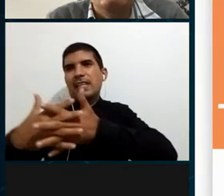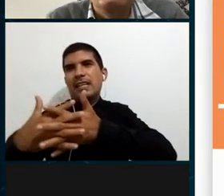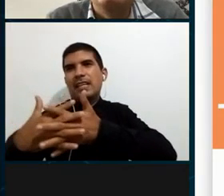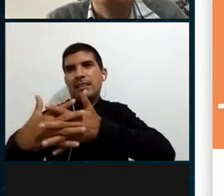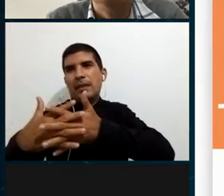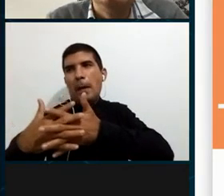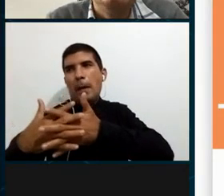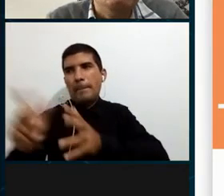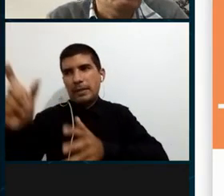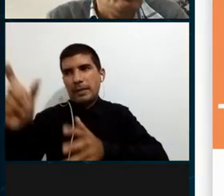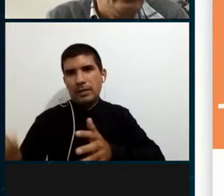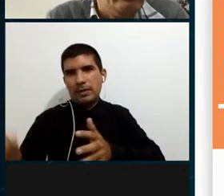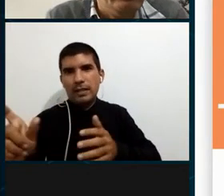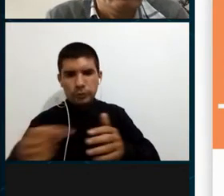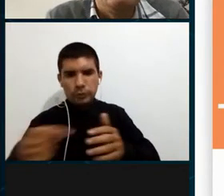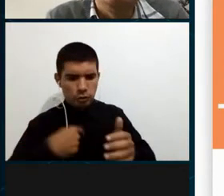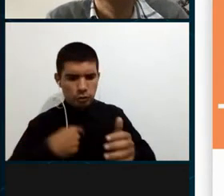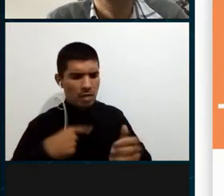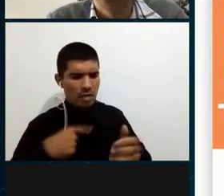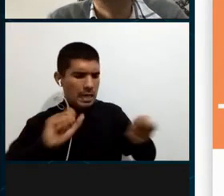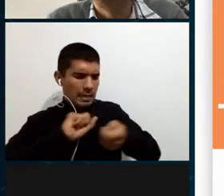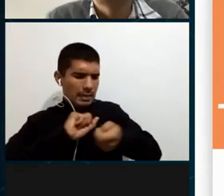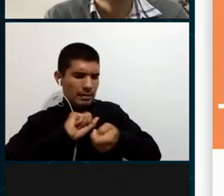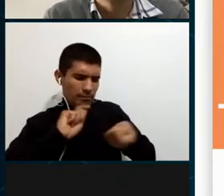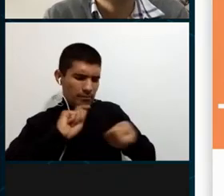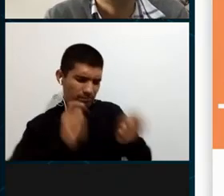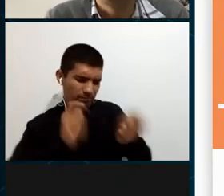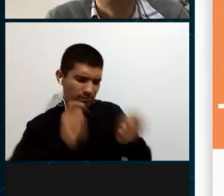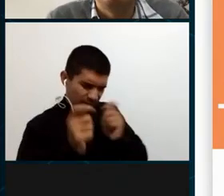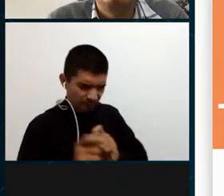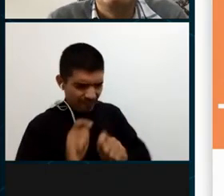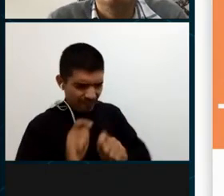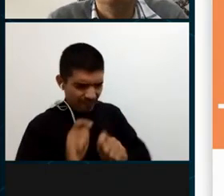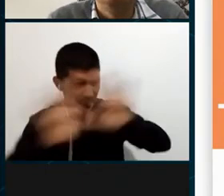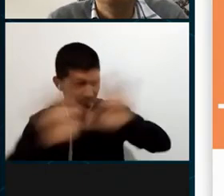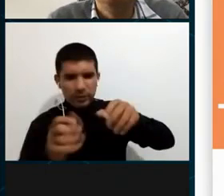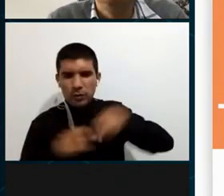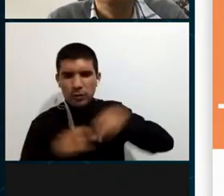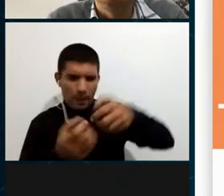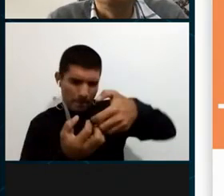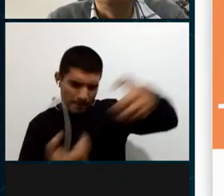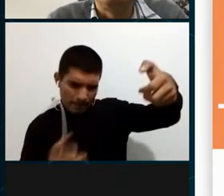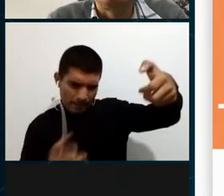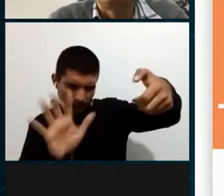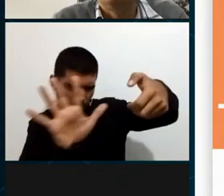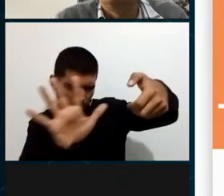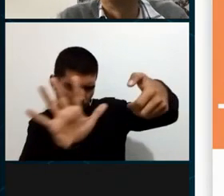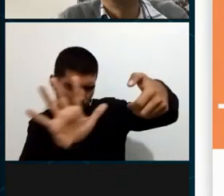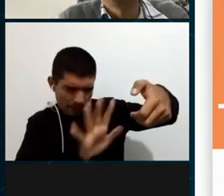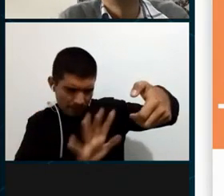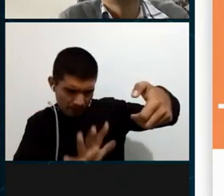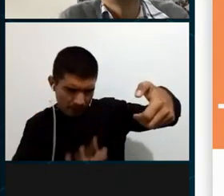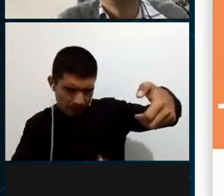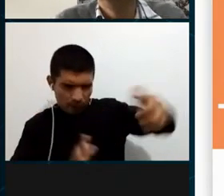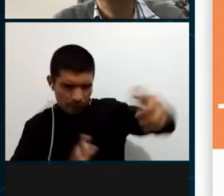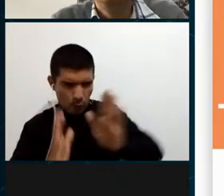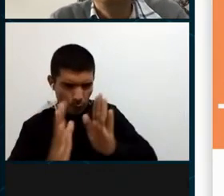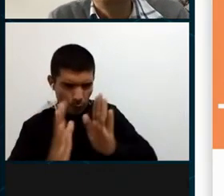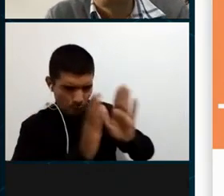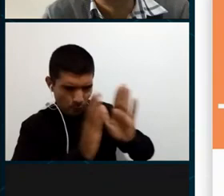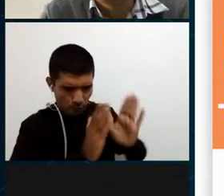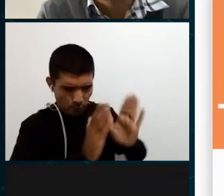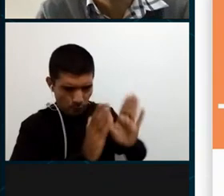las tecnologías, mi modelo de innovación, la forma de acercarme al cliente para resolverle ese